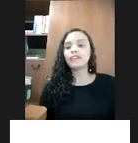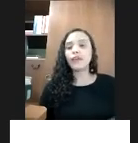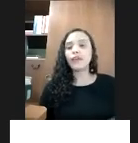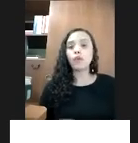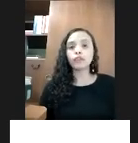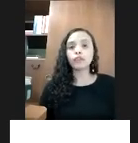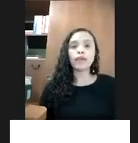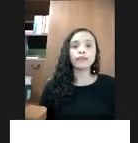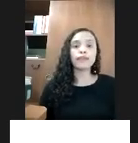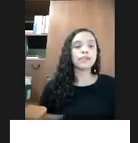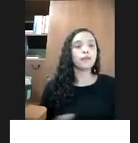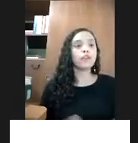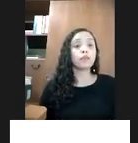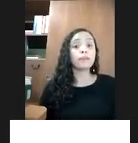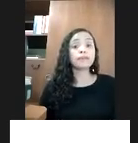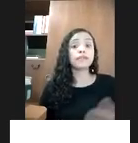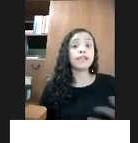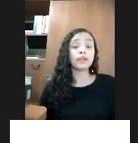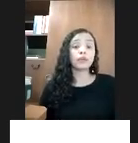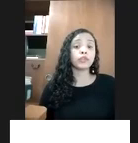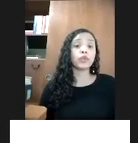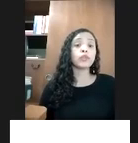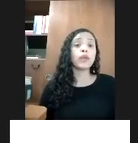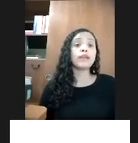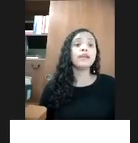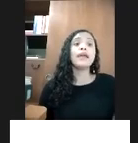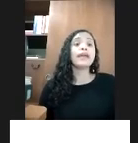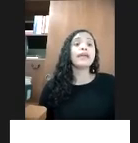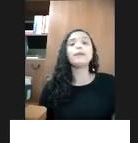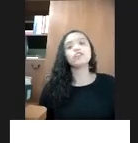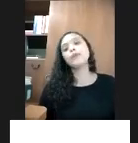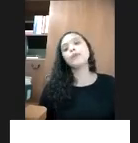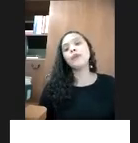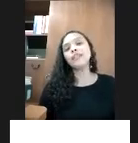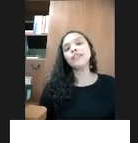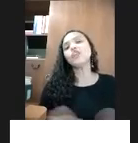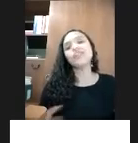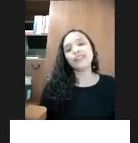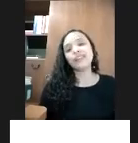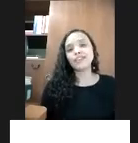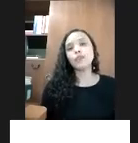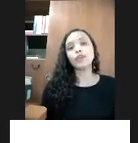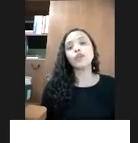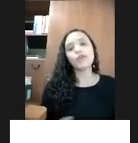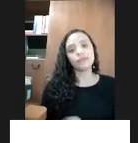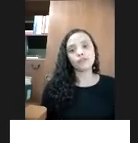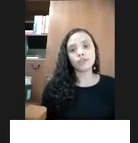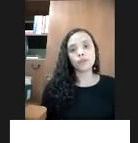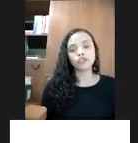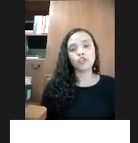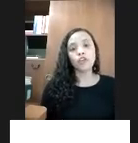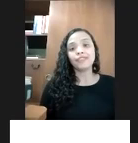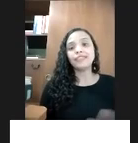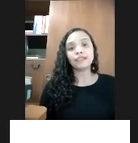de convertir estos encuentros que antes hacíamos de forma presencial en encuentros virtuales, estas personas probablemente no tienen acceso porque no cuentan con